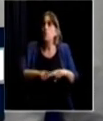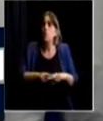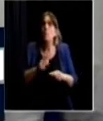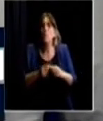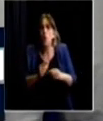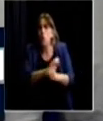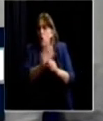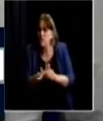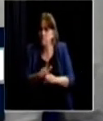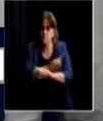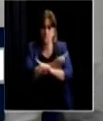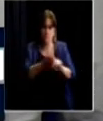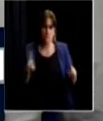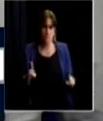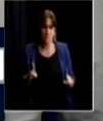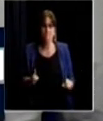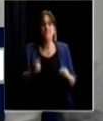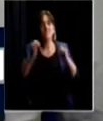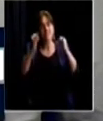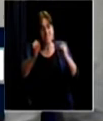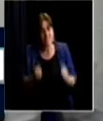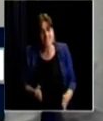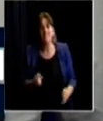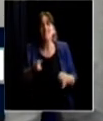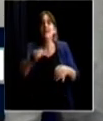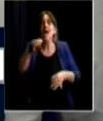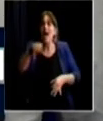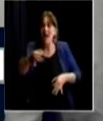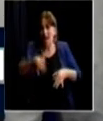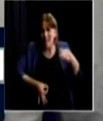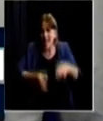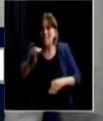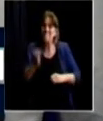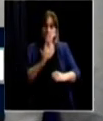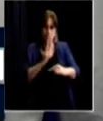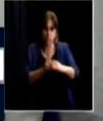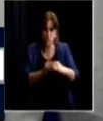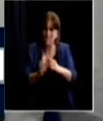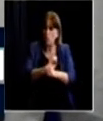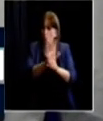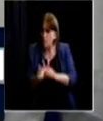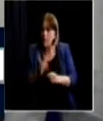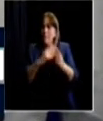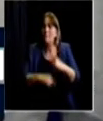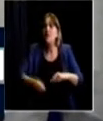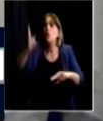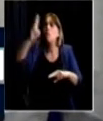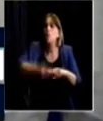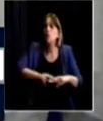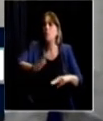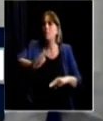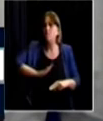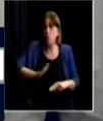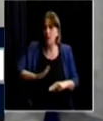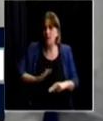fue el virus si bien si bien se le realizó un examen y poseía el mismo las causas de muerte dictaminadas